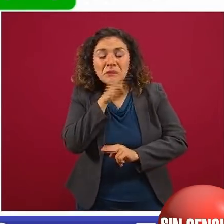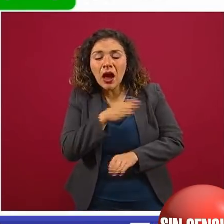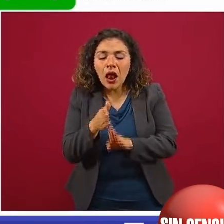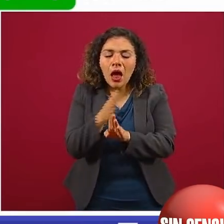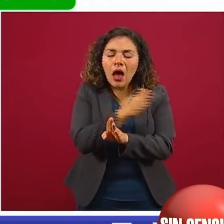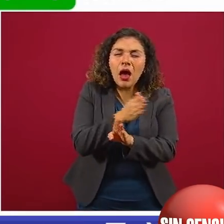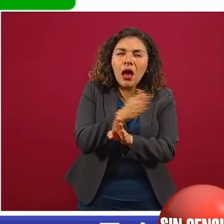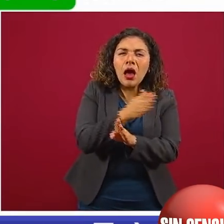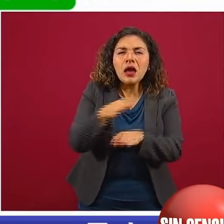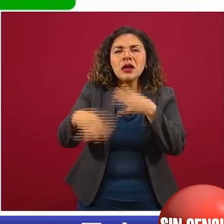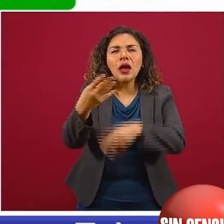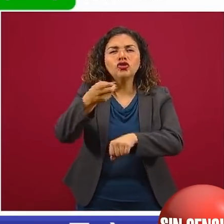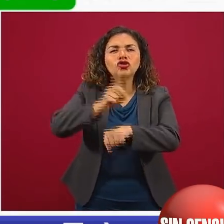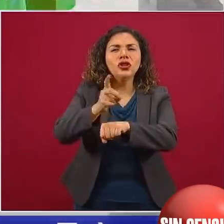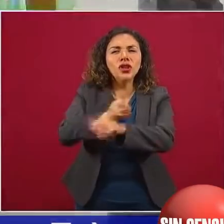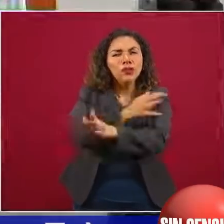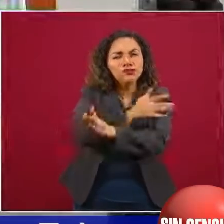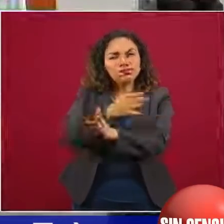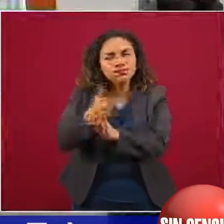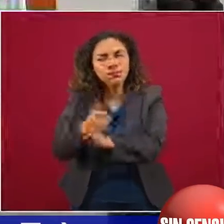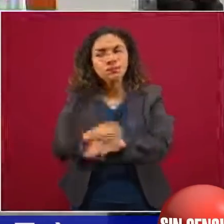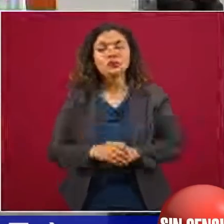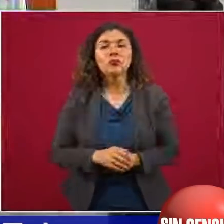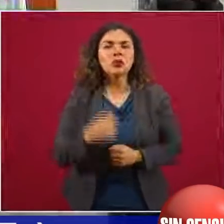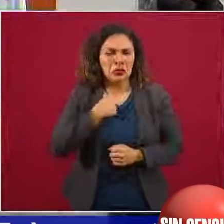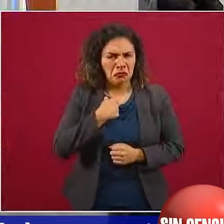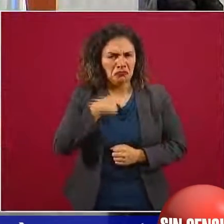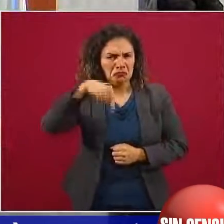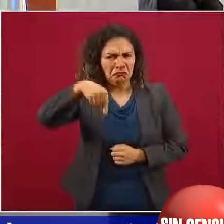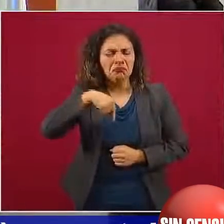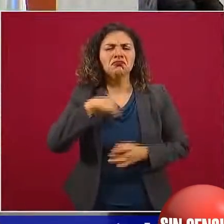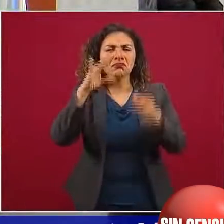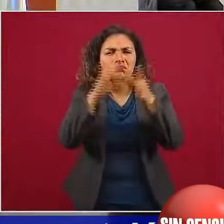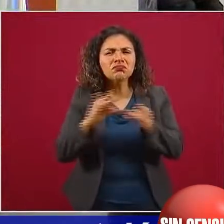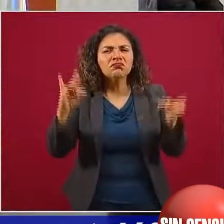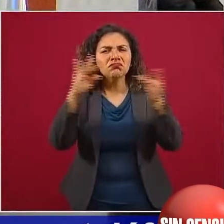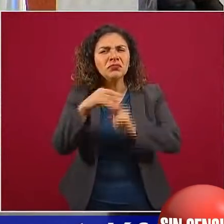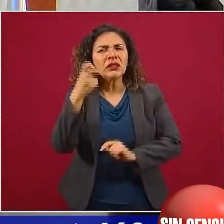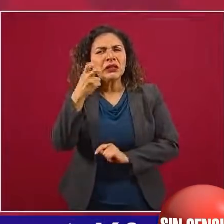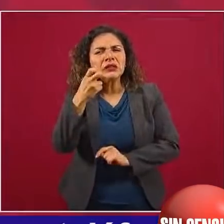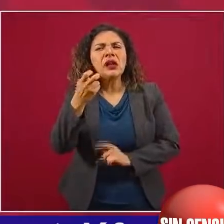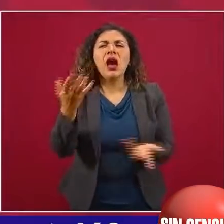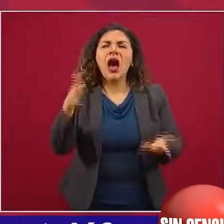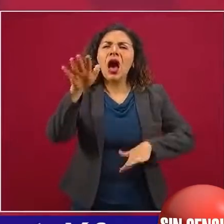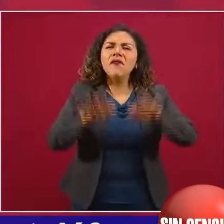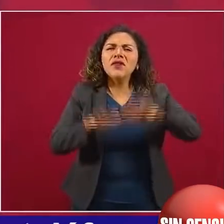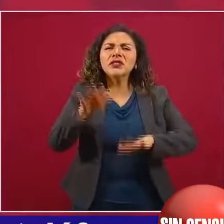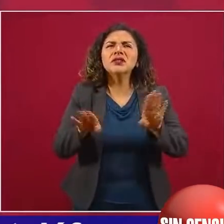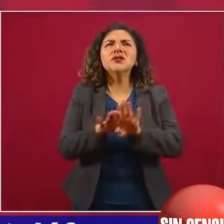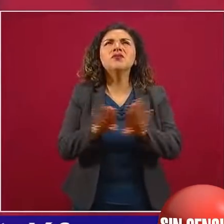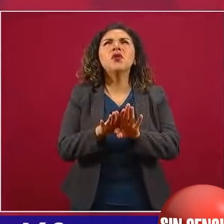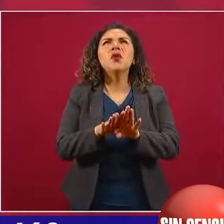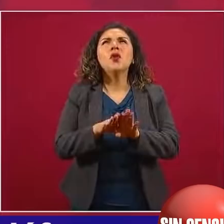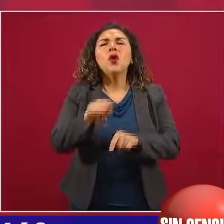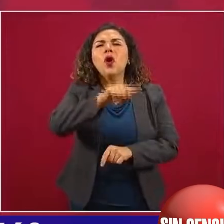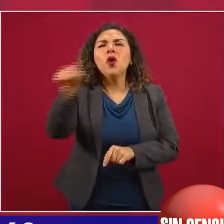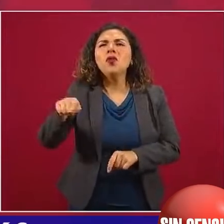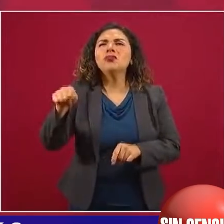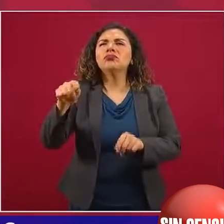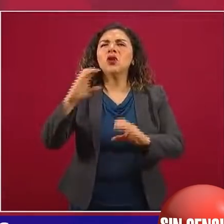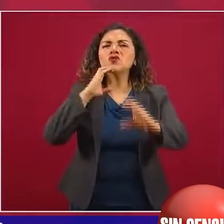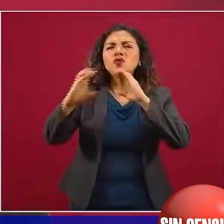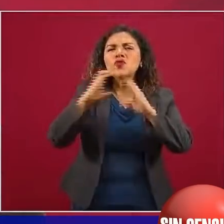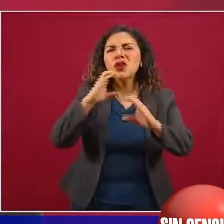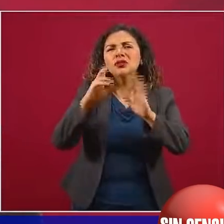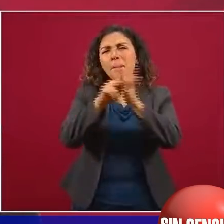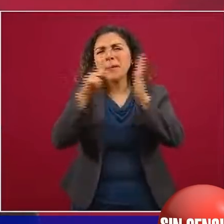días. Hemos comentado muchas veces que, aunque es afición de los medios de